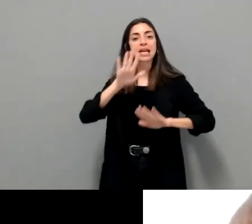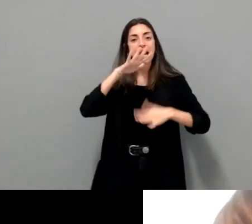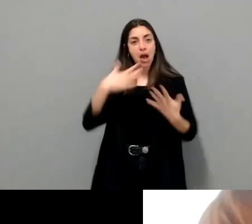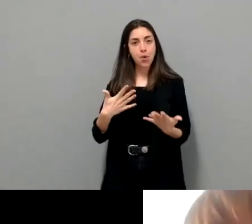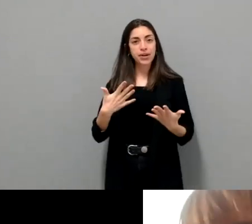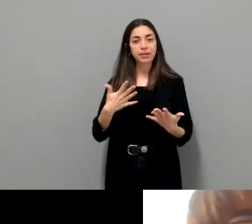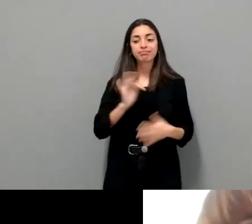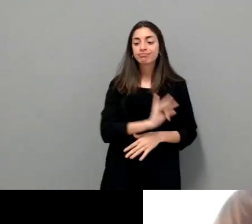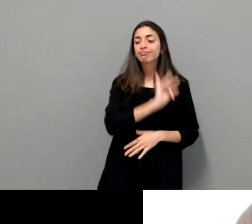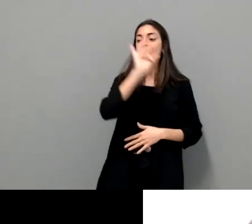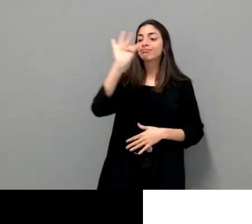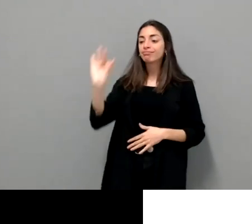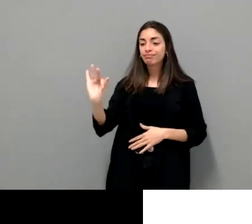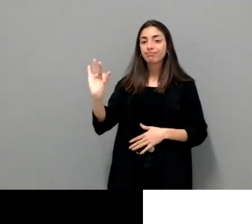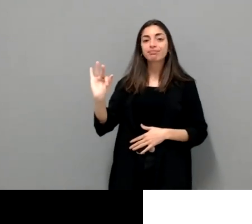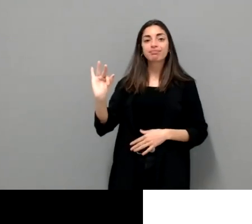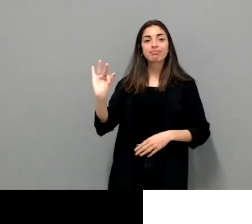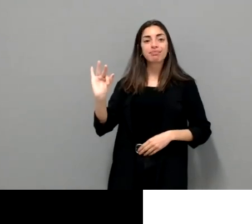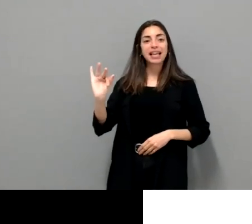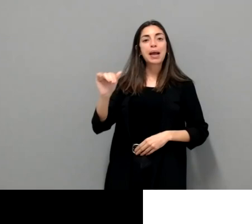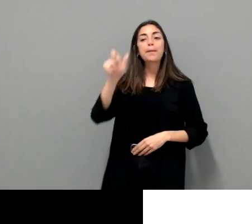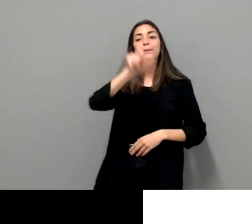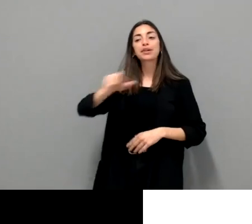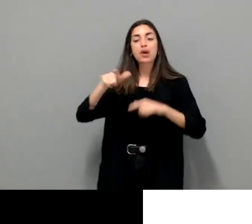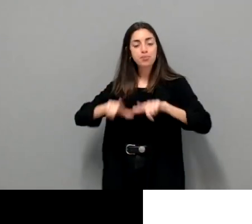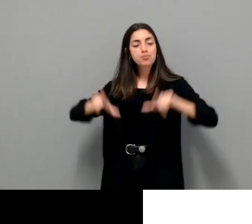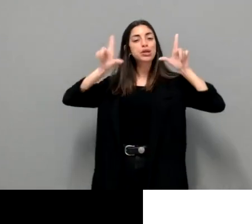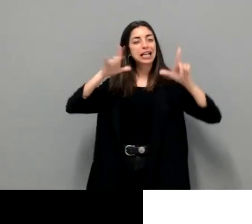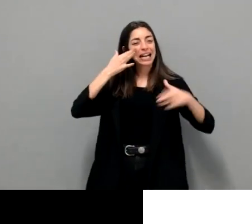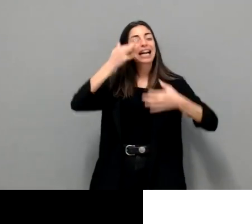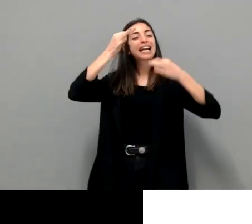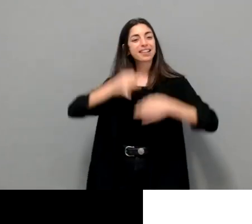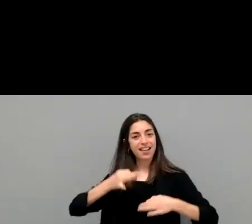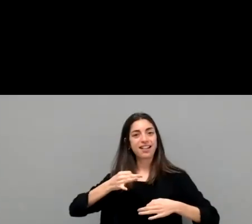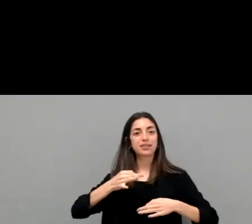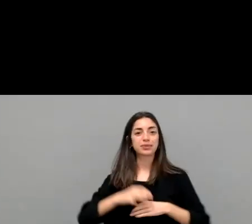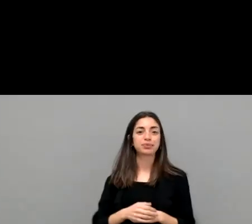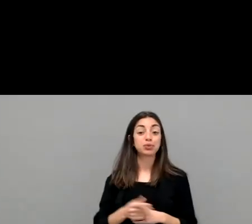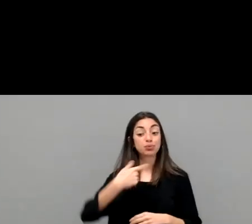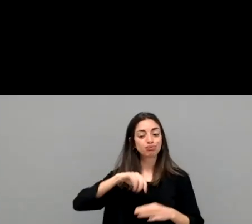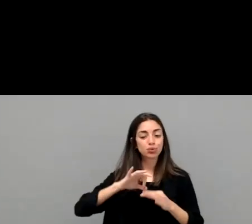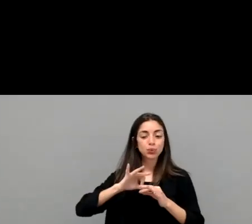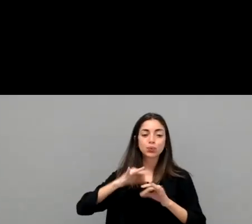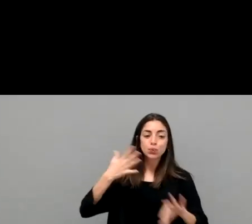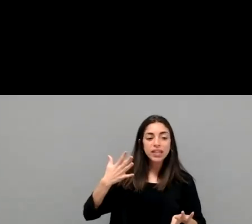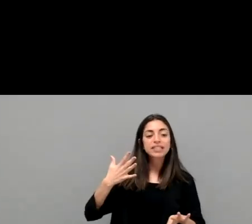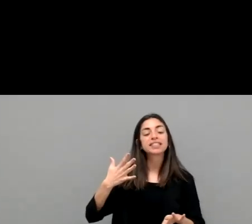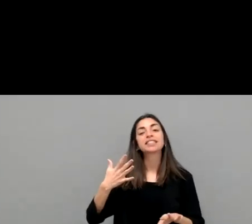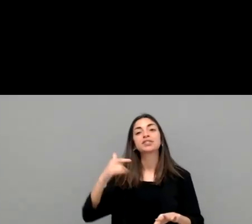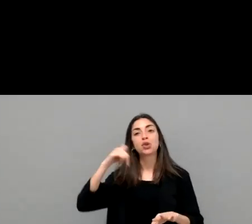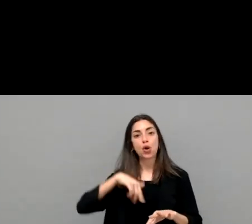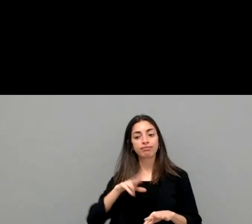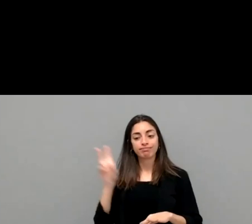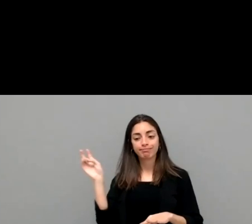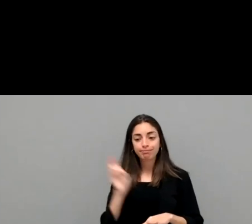el turno de las verdaderas protagonistas. Tenemos la suerte de tener hoy aquí